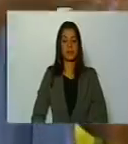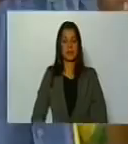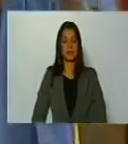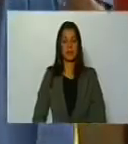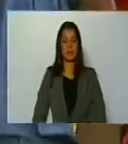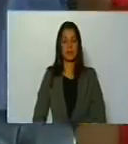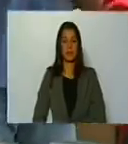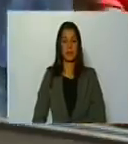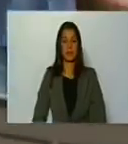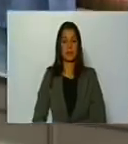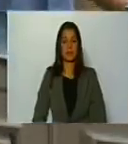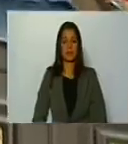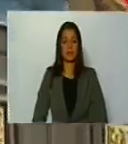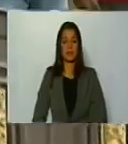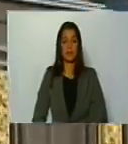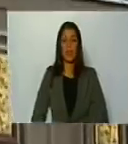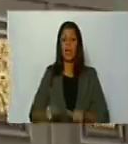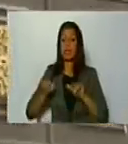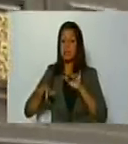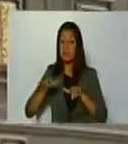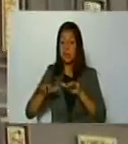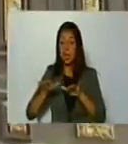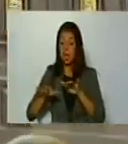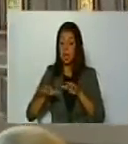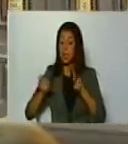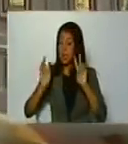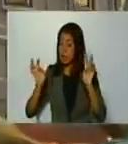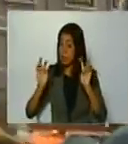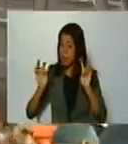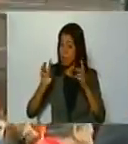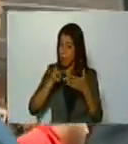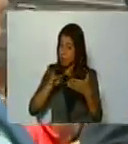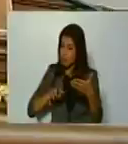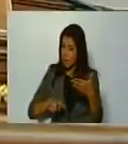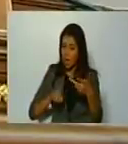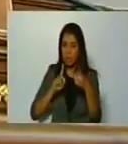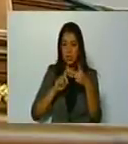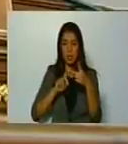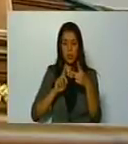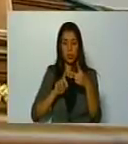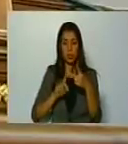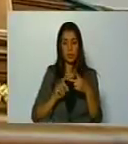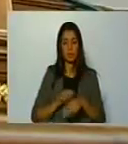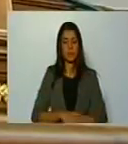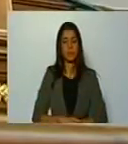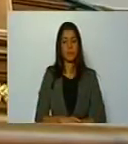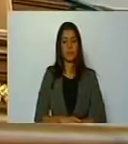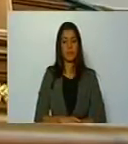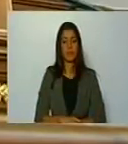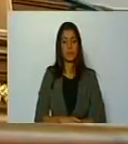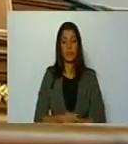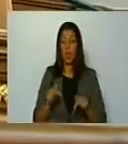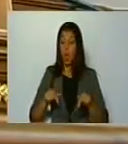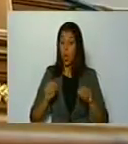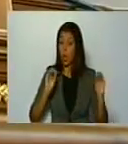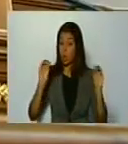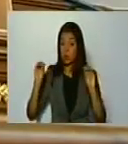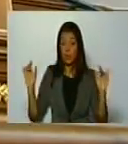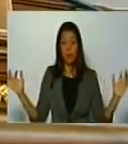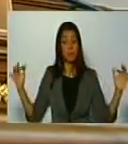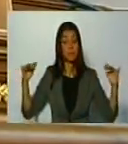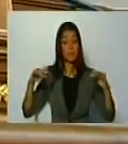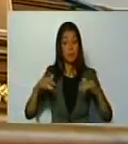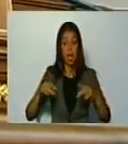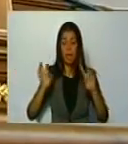Ciudadano secretario, sírvase indicar el siguiente punto del orden del día. La materia para la cual ha sido convocada esta sesión,